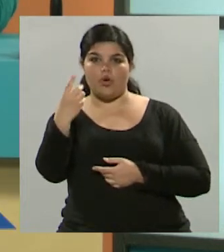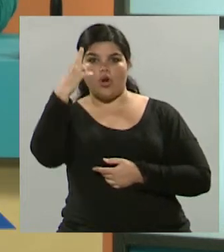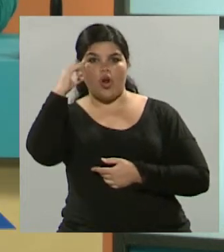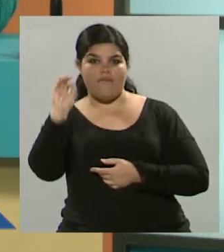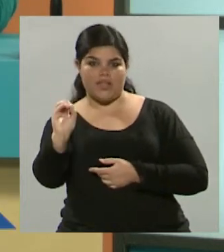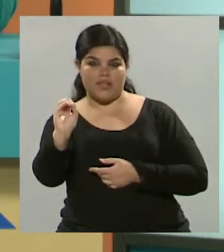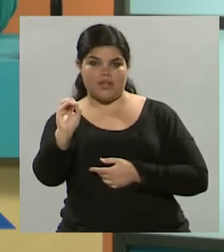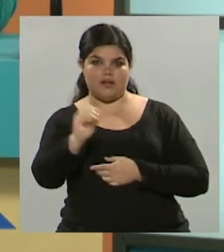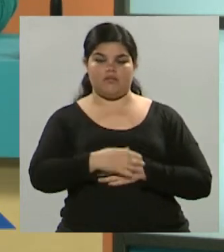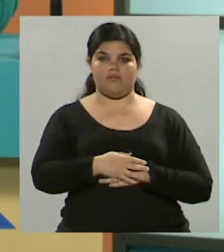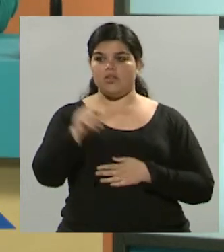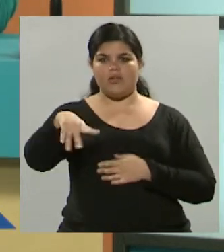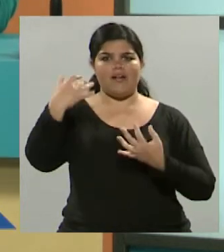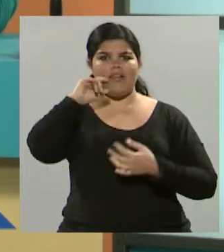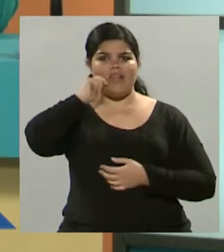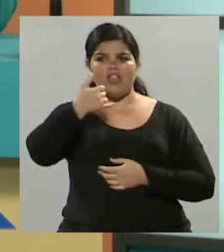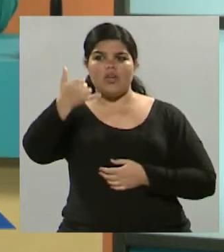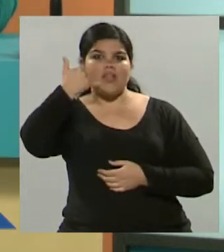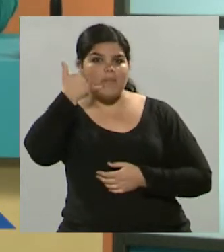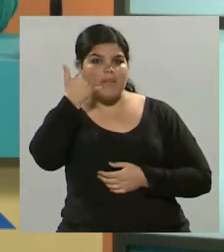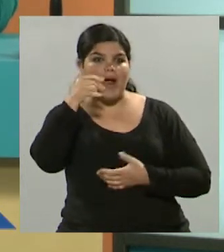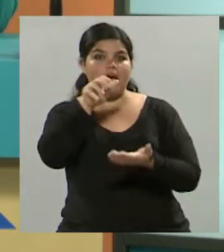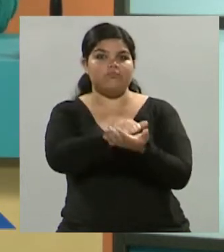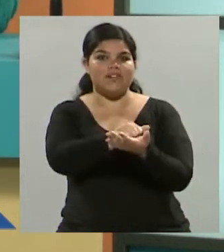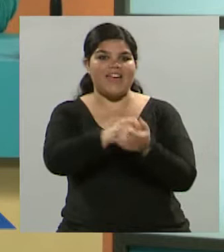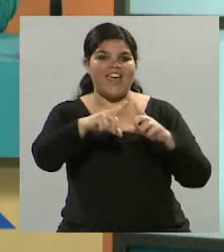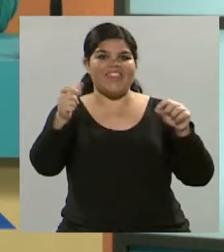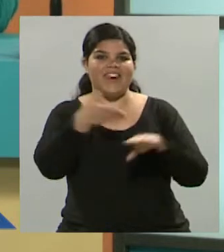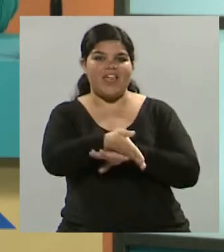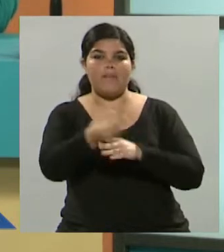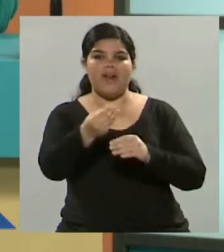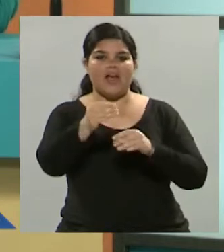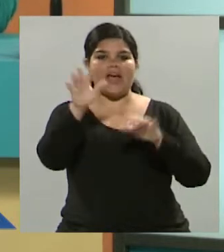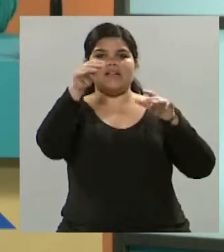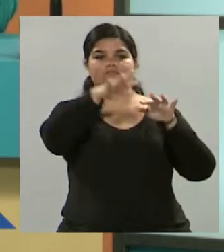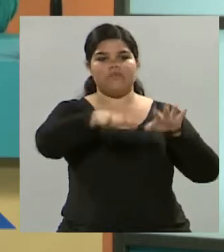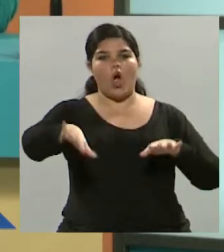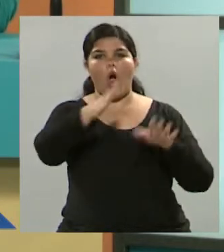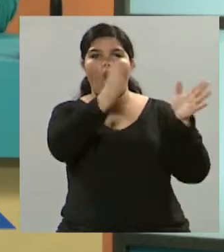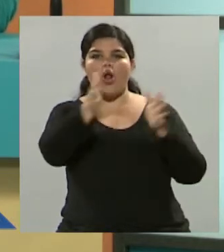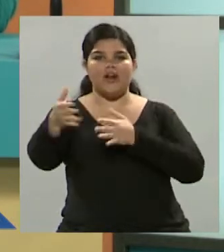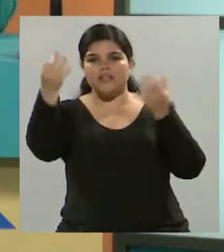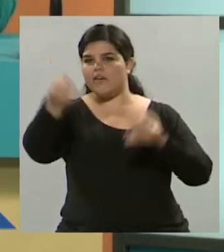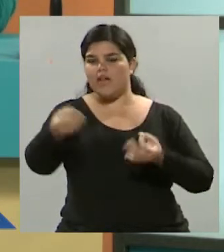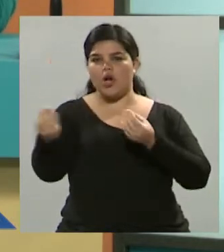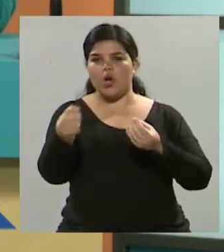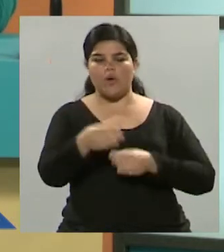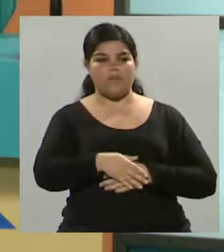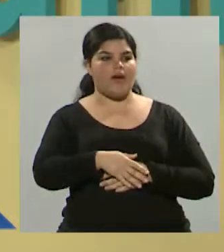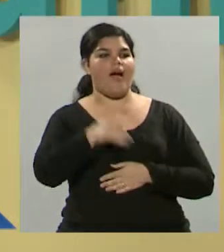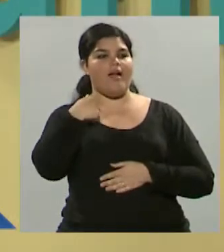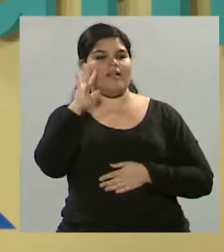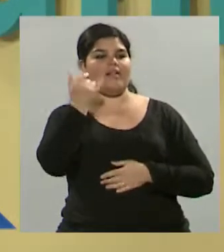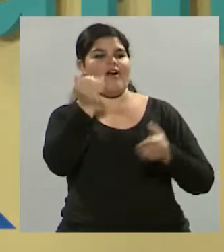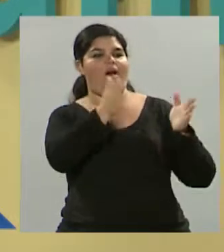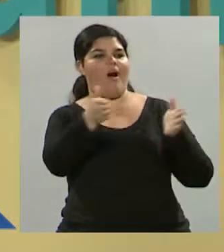428-0190. Muy bien. Y que está bueno llamar y reservar porque entonces así la gente de la sala organiza bien el espacio. Exactamente. Van y eso. tanteando cómo viene. Y